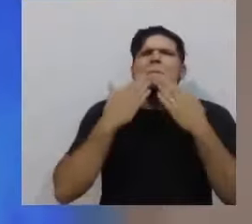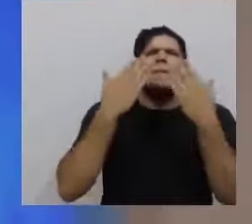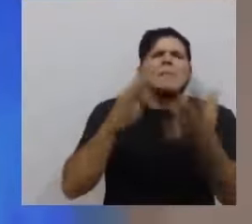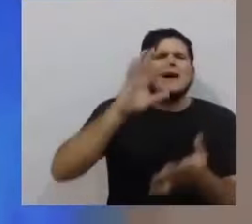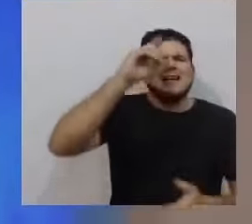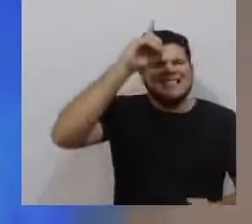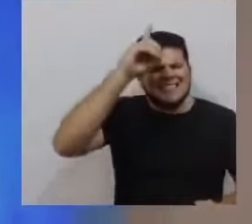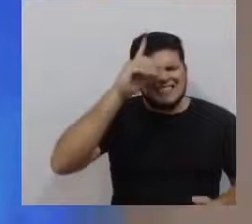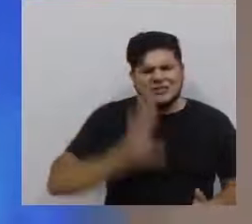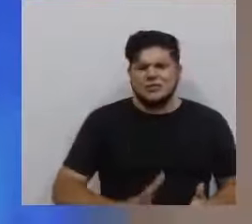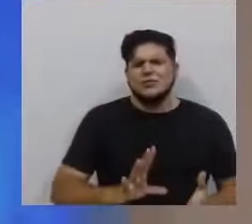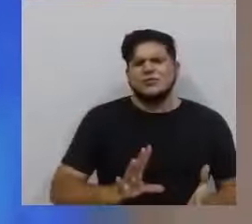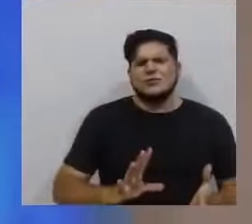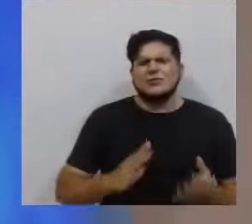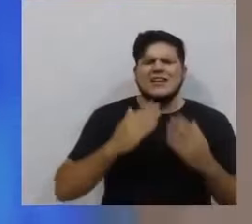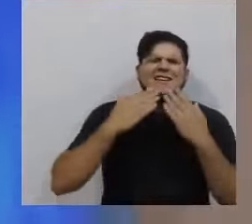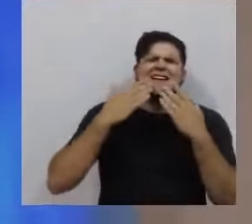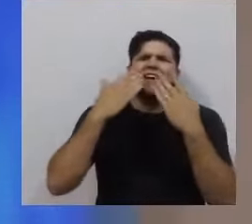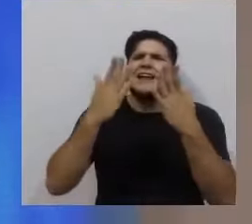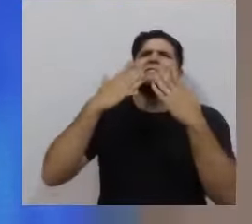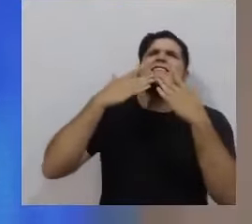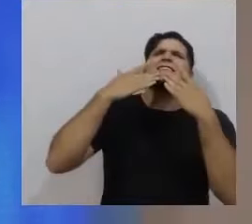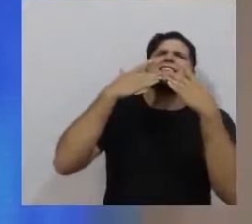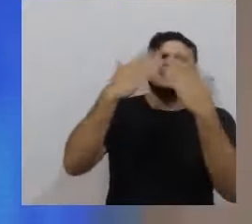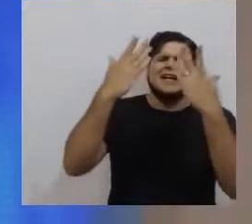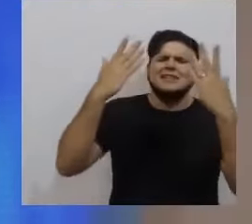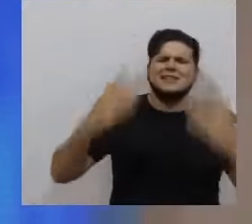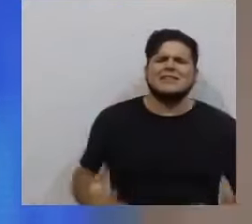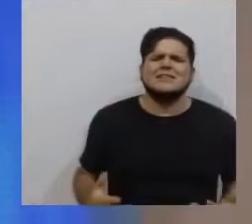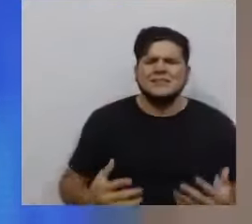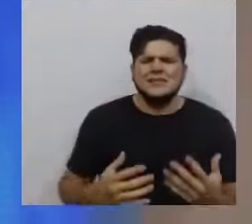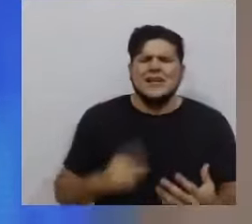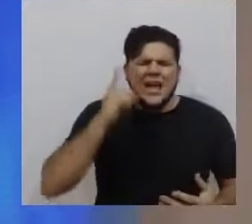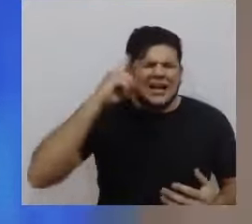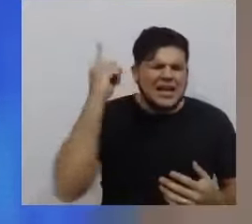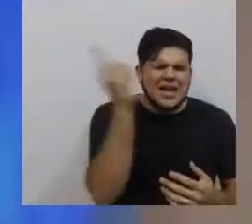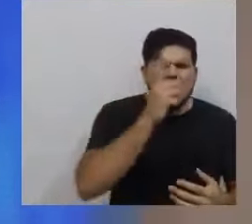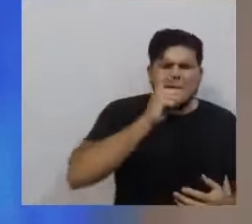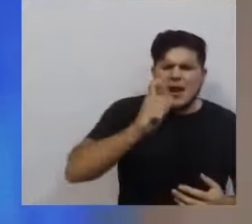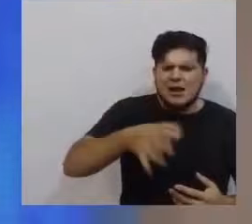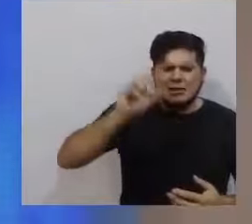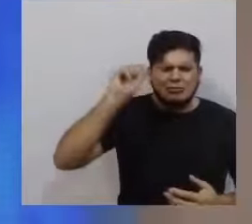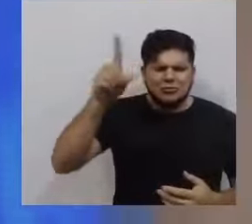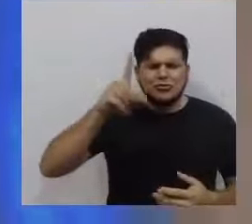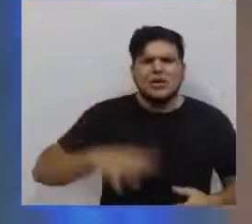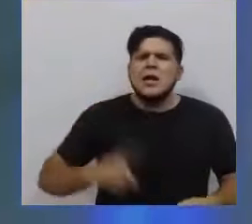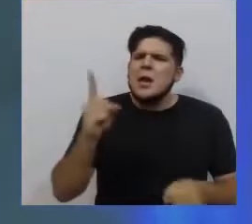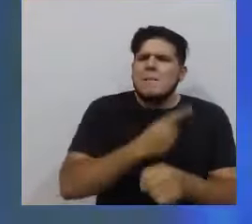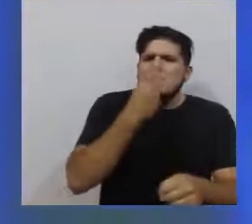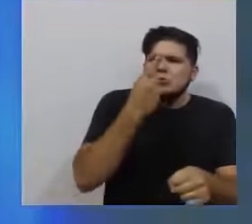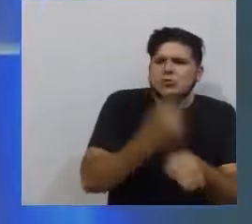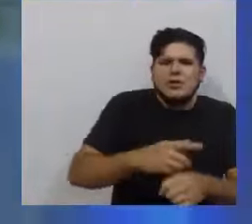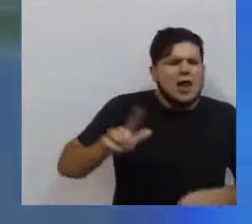tu palabra suelto tu palabra señor activo fe te lo imposible en ti se hace posible